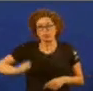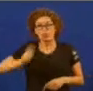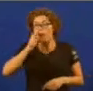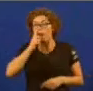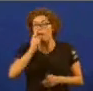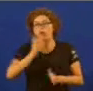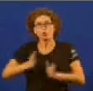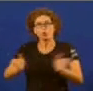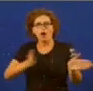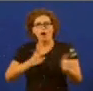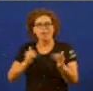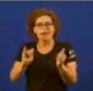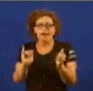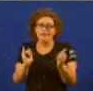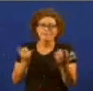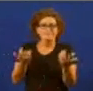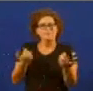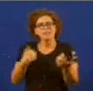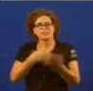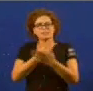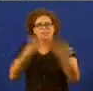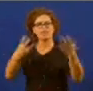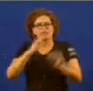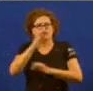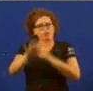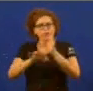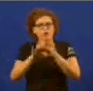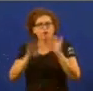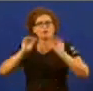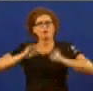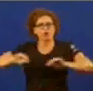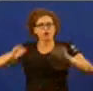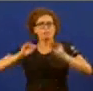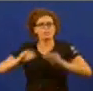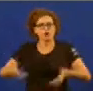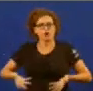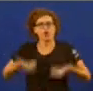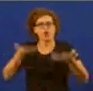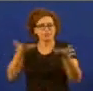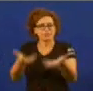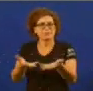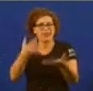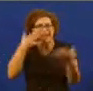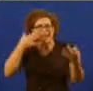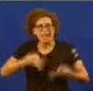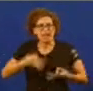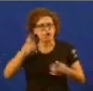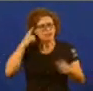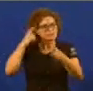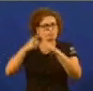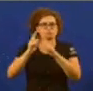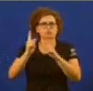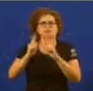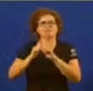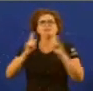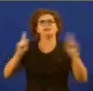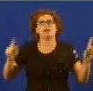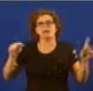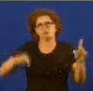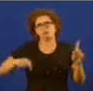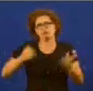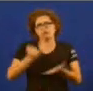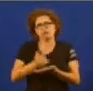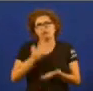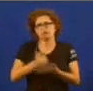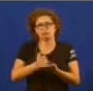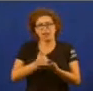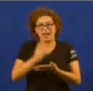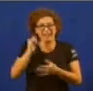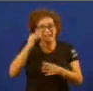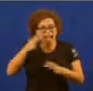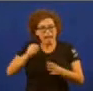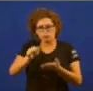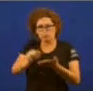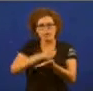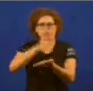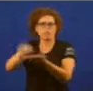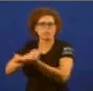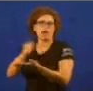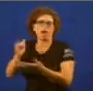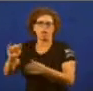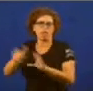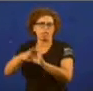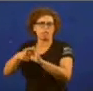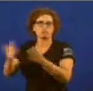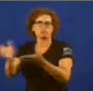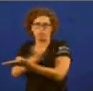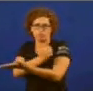políticos catalanes isto te lo afina a fiscalía lembran ese ministro segue sendo agora